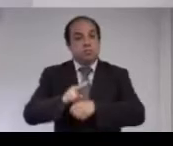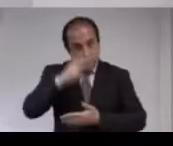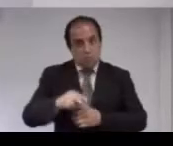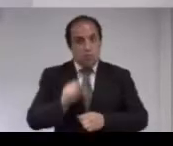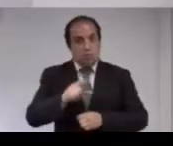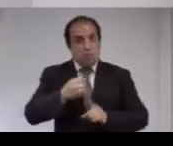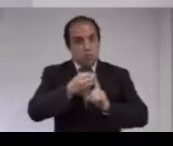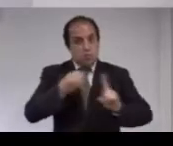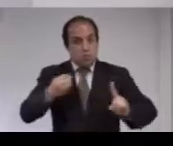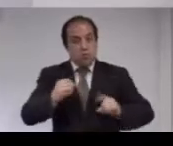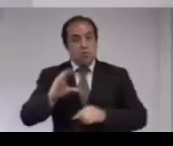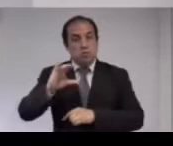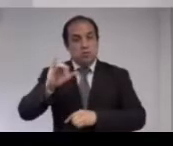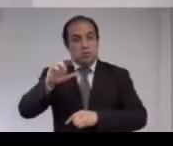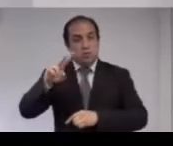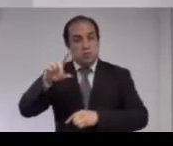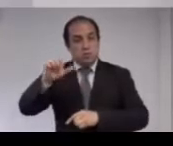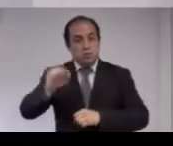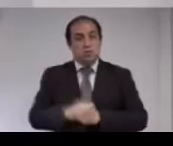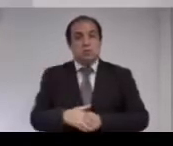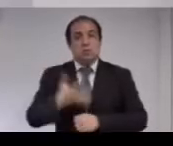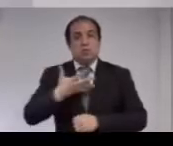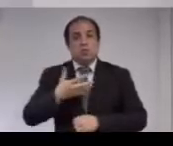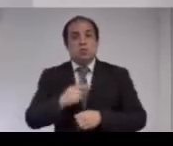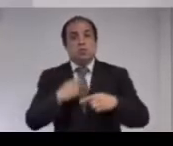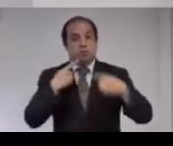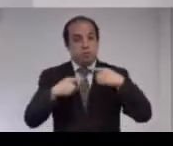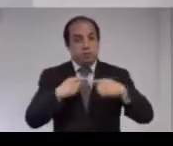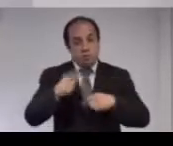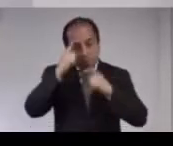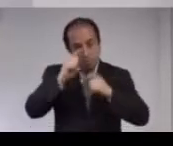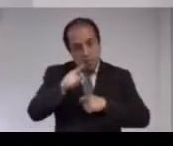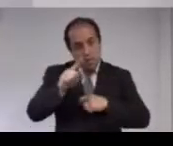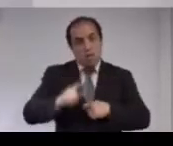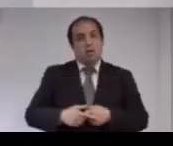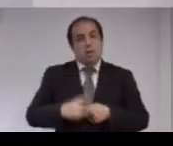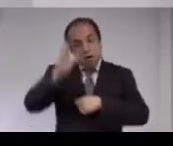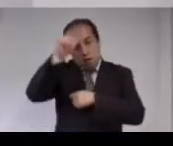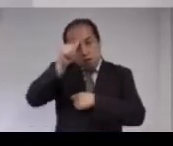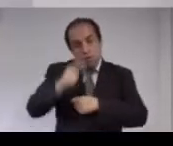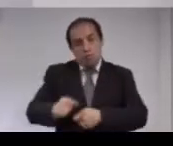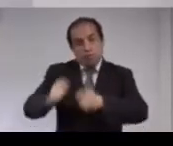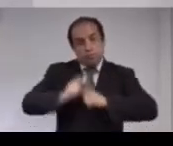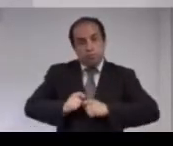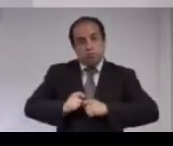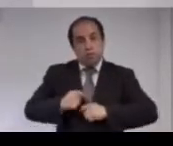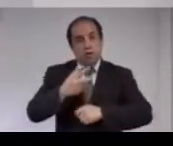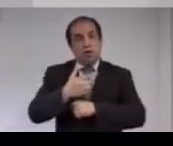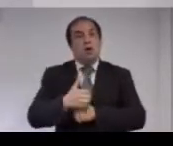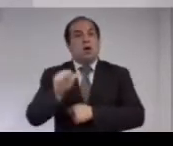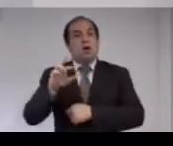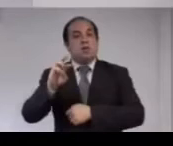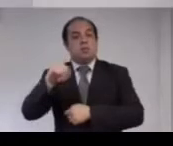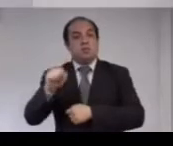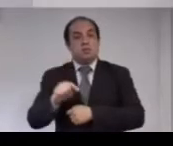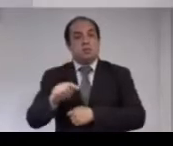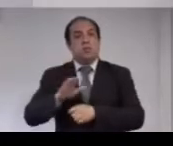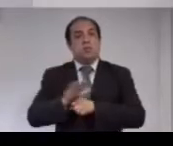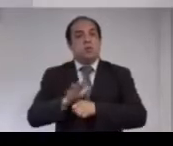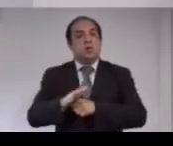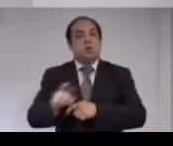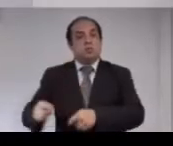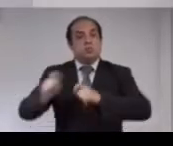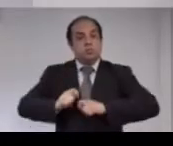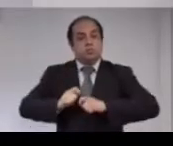de organizaciones civiles, se mantuvo el diálogo para acordar la entrega de dichas armas, las cuales fueron entregadas varias horas